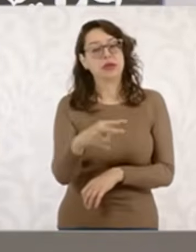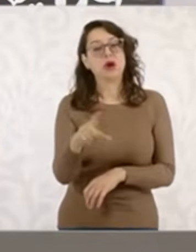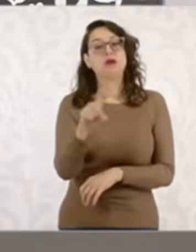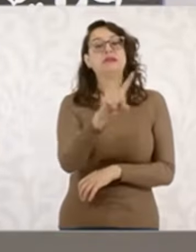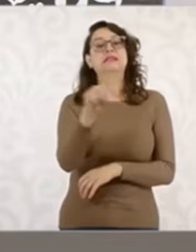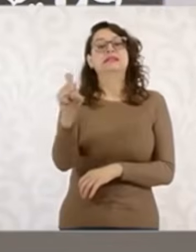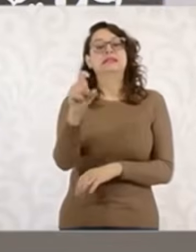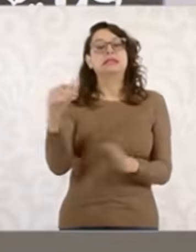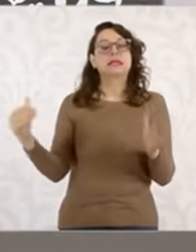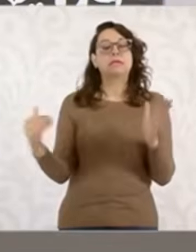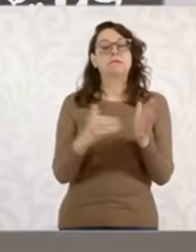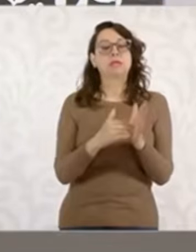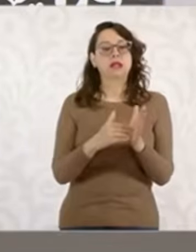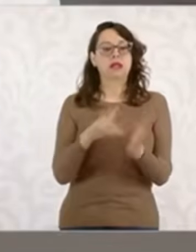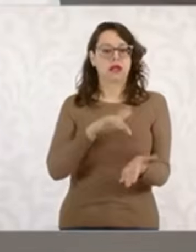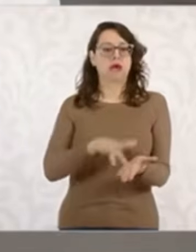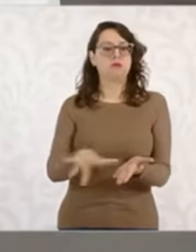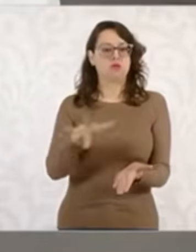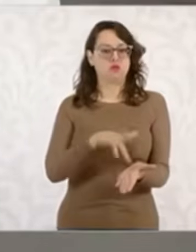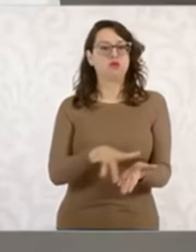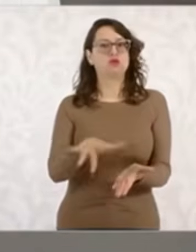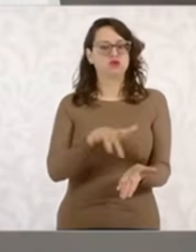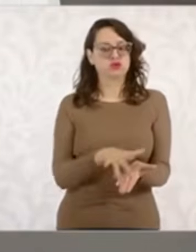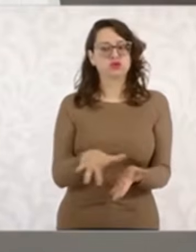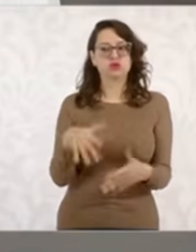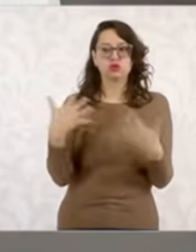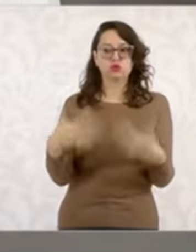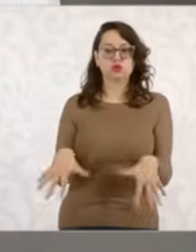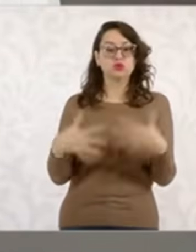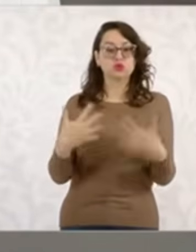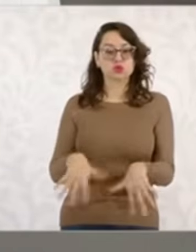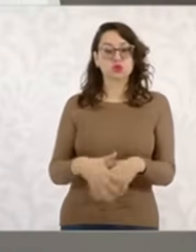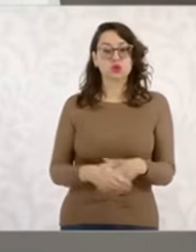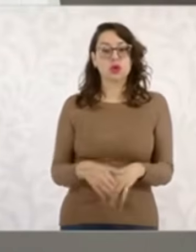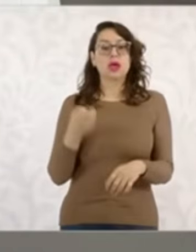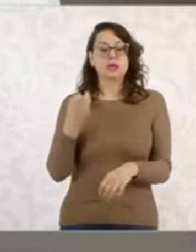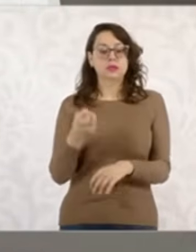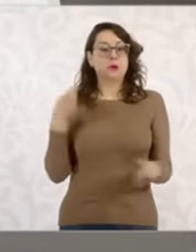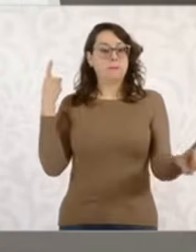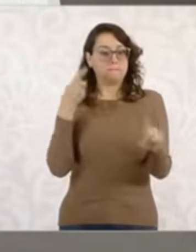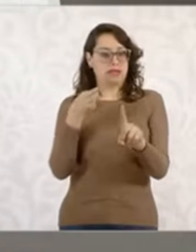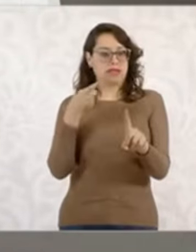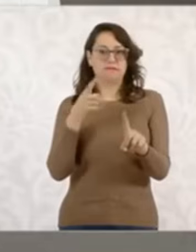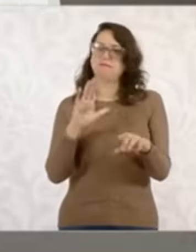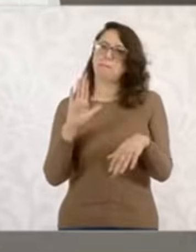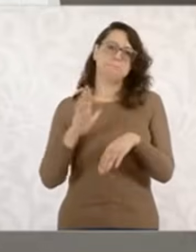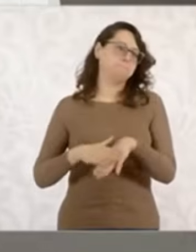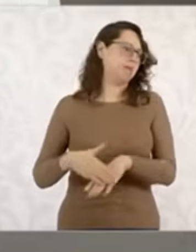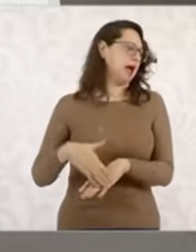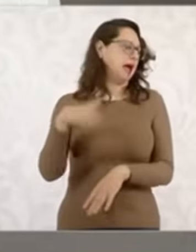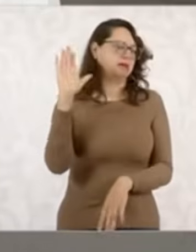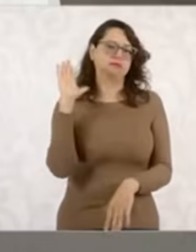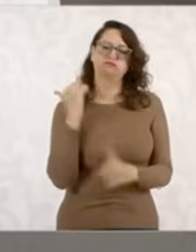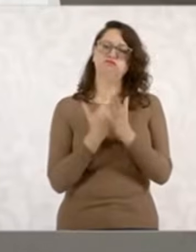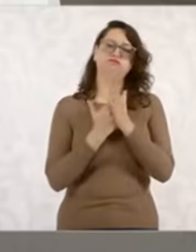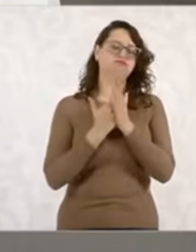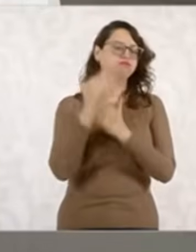100.000 apoyos, que también supera la meta prevista originalmente para